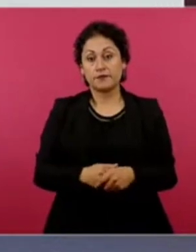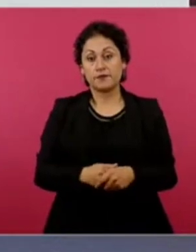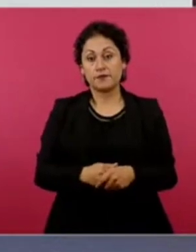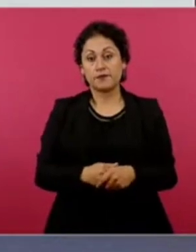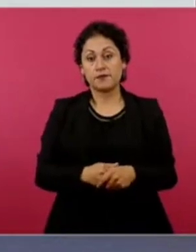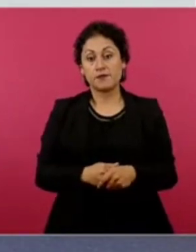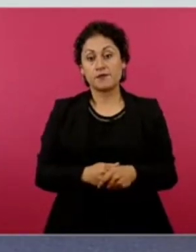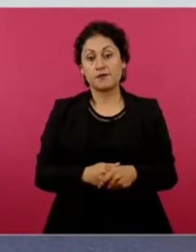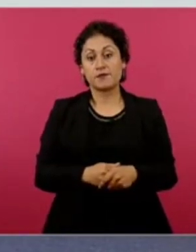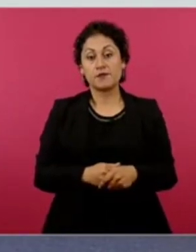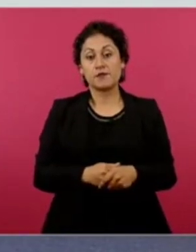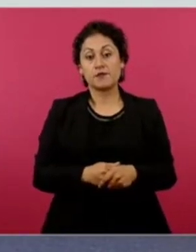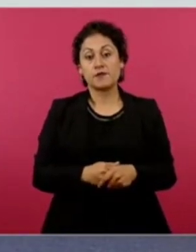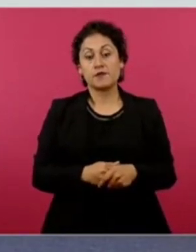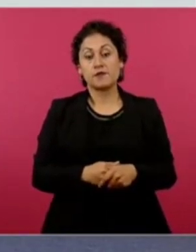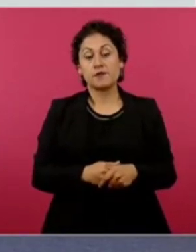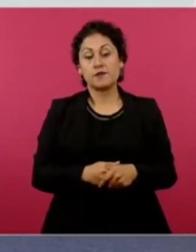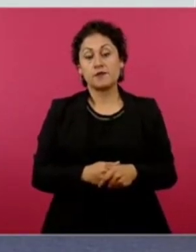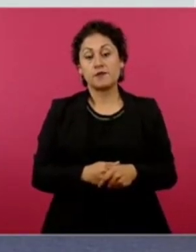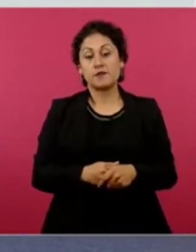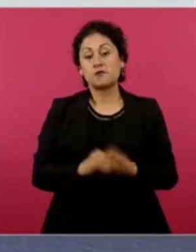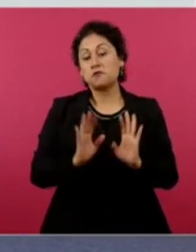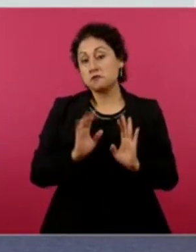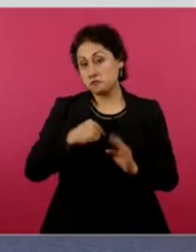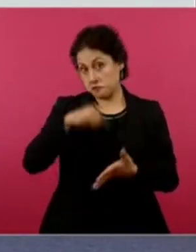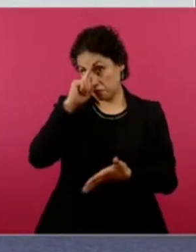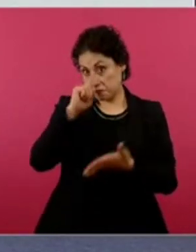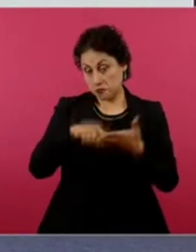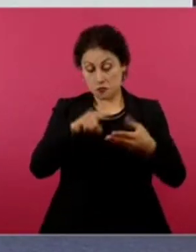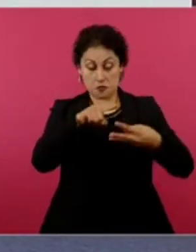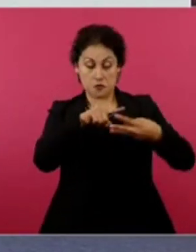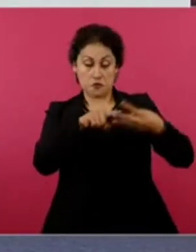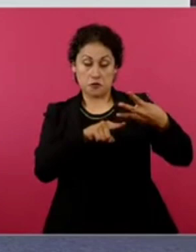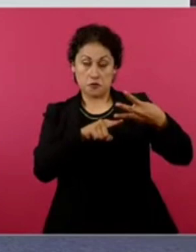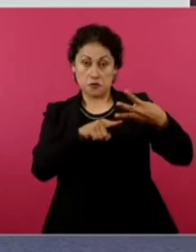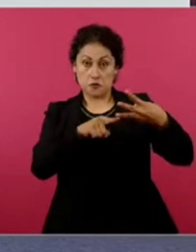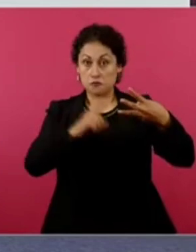y socio, pues yo creo que son.